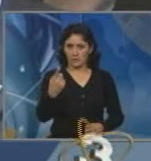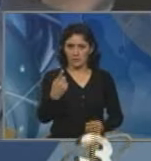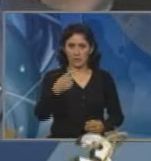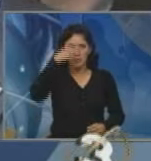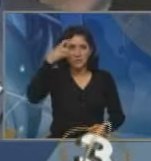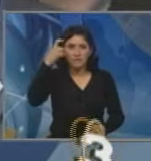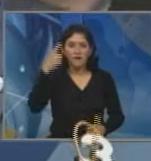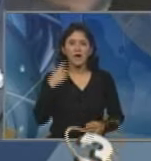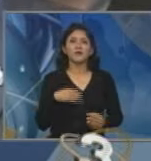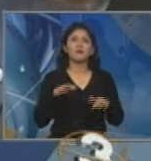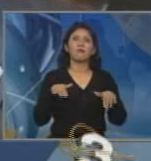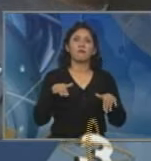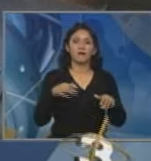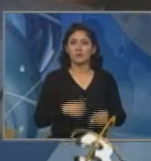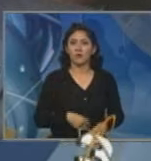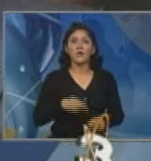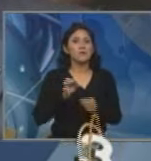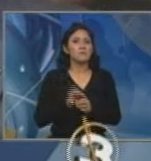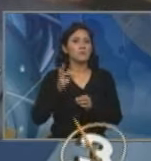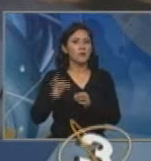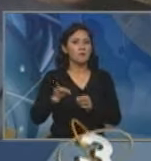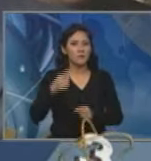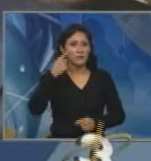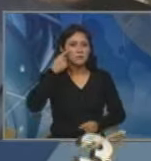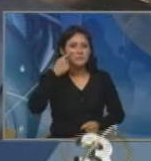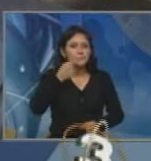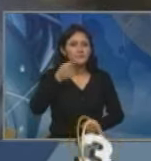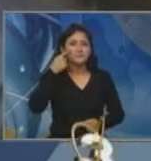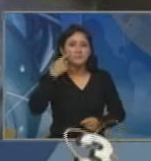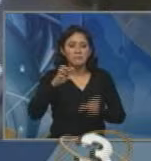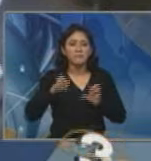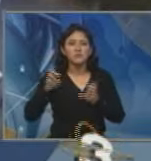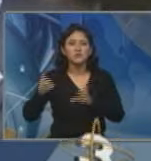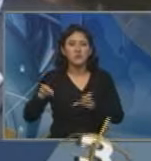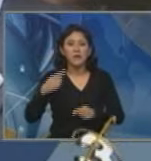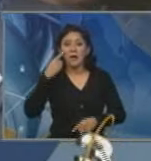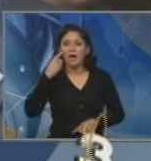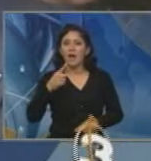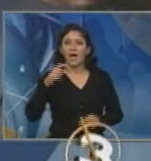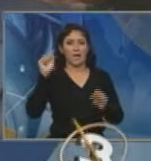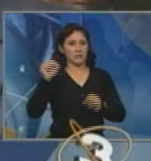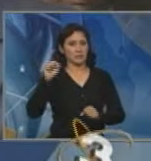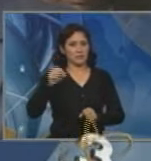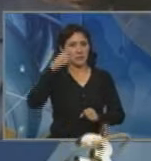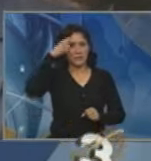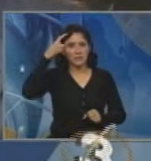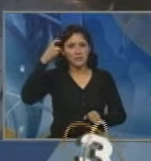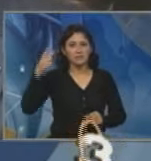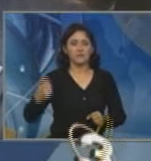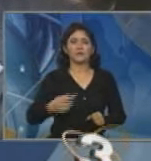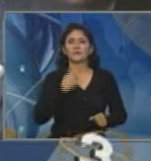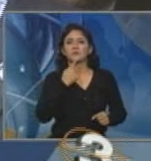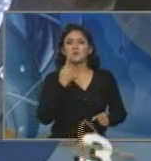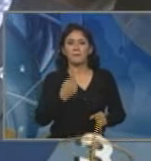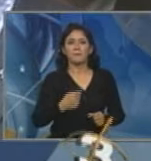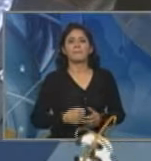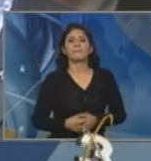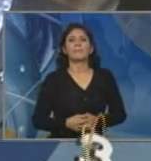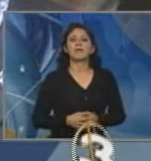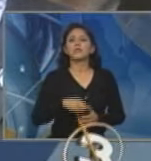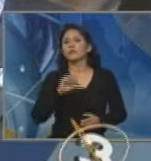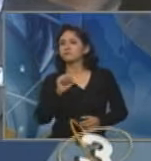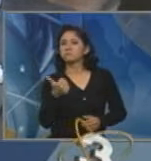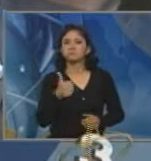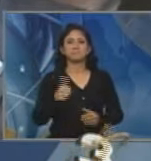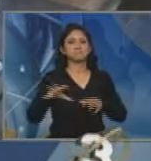dormir. Probablemente a veces se creerá que entra en el letargo de otras